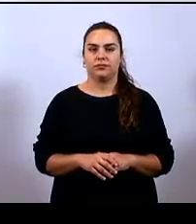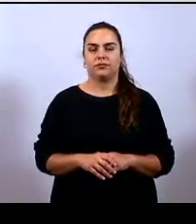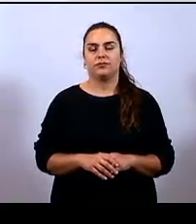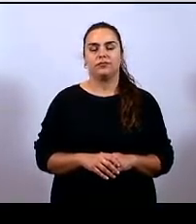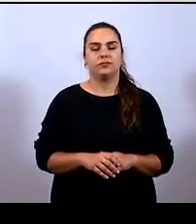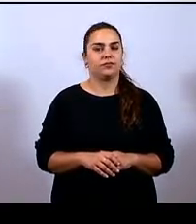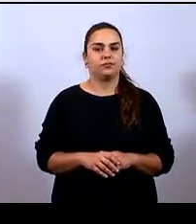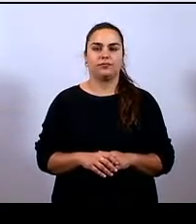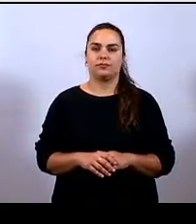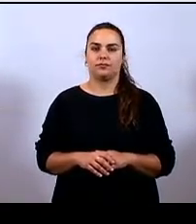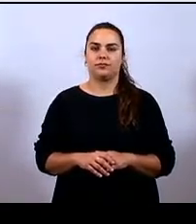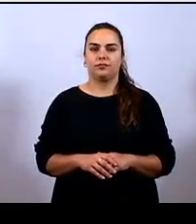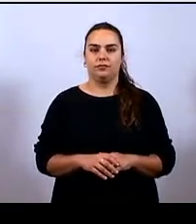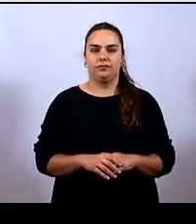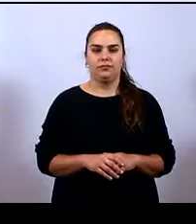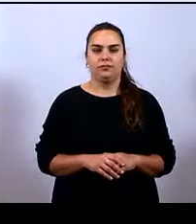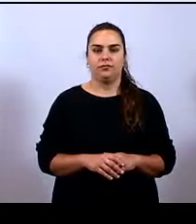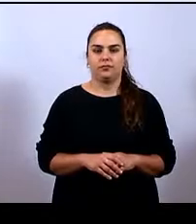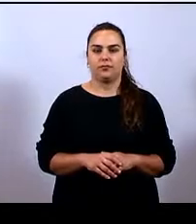A ver si me dicen los cámaras.